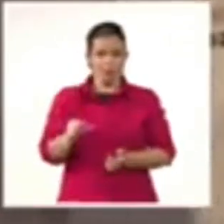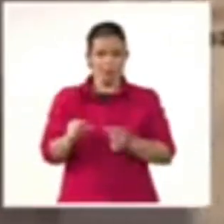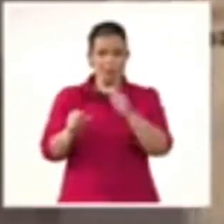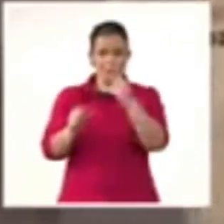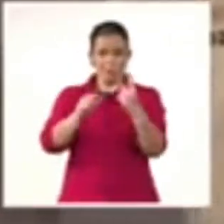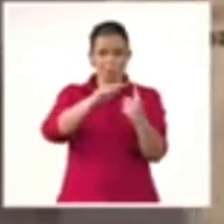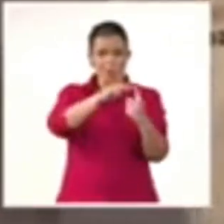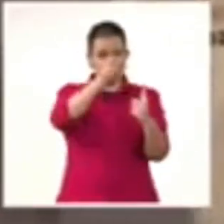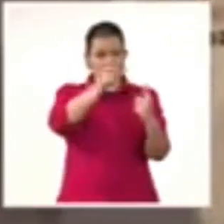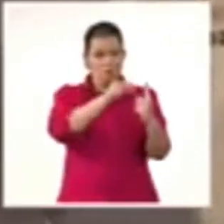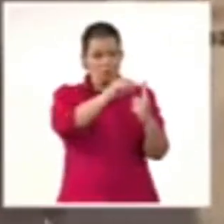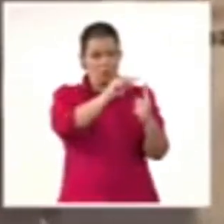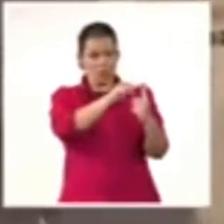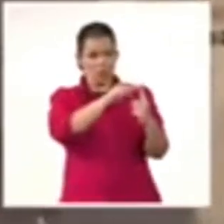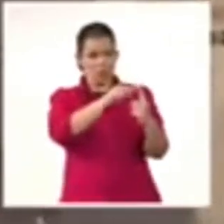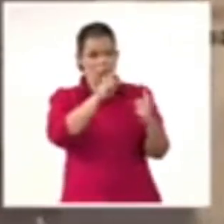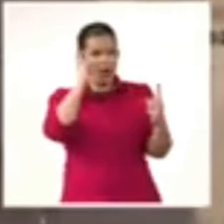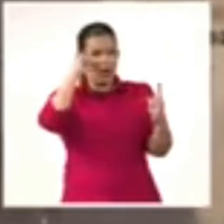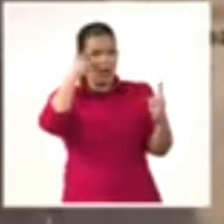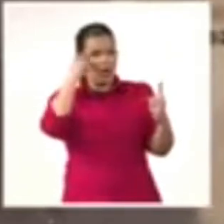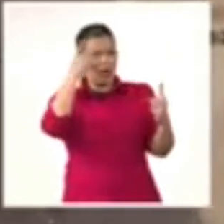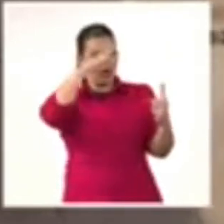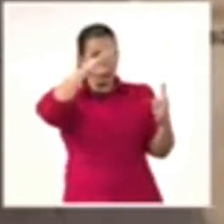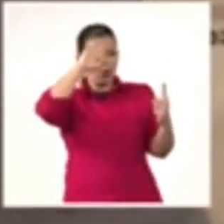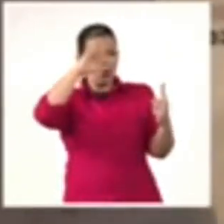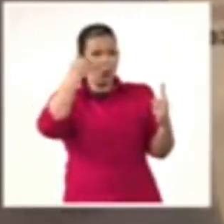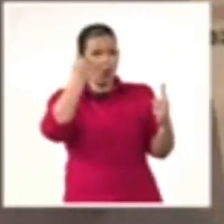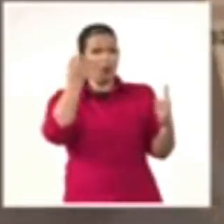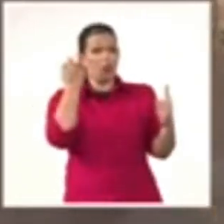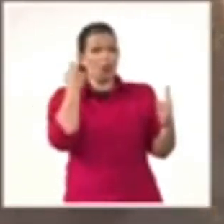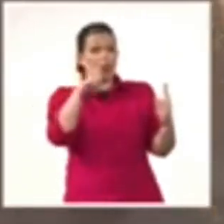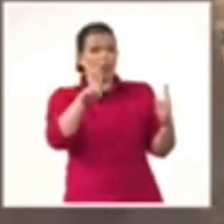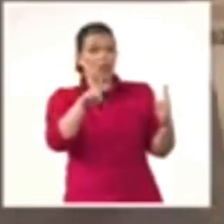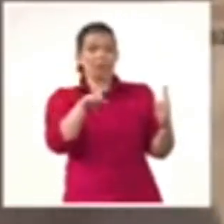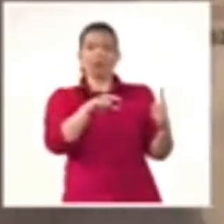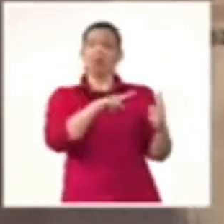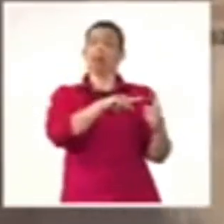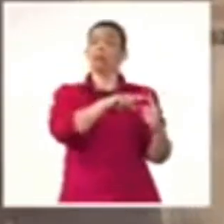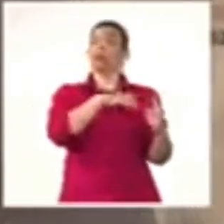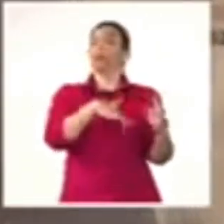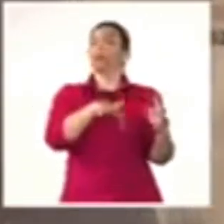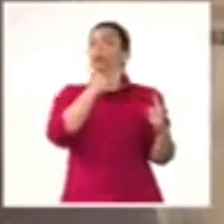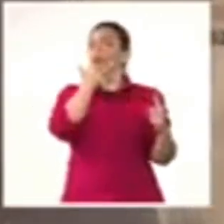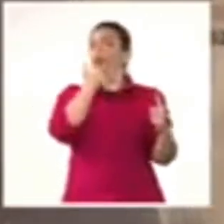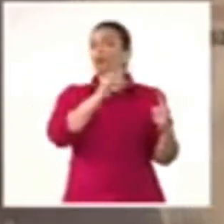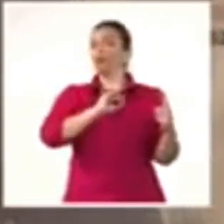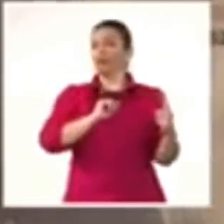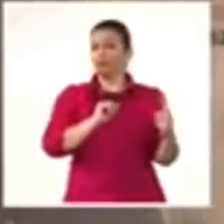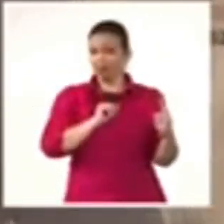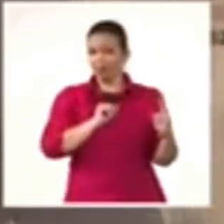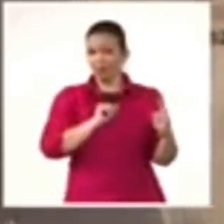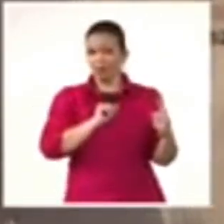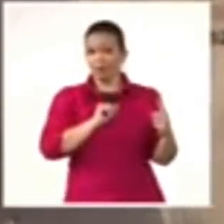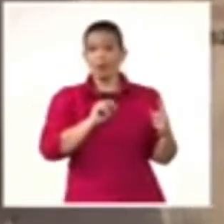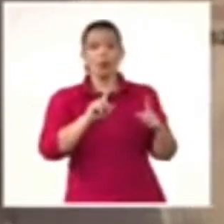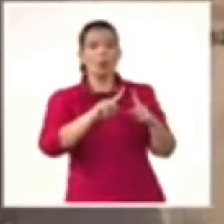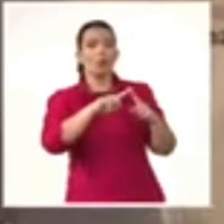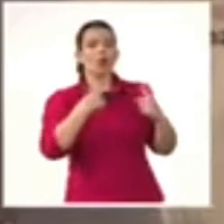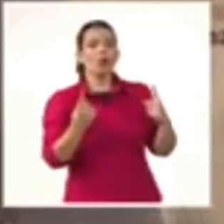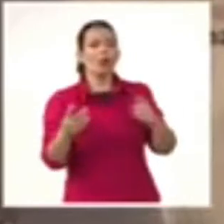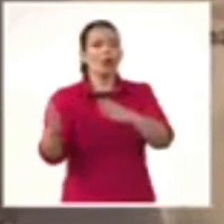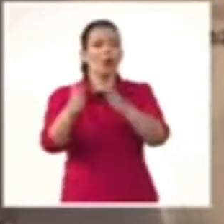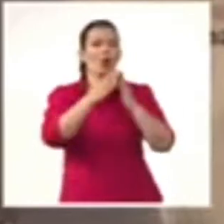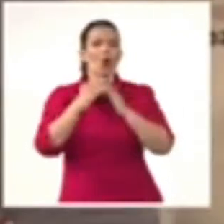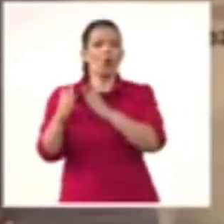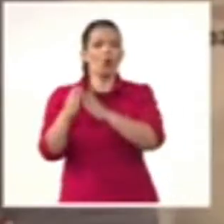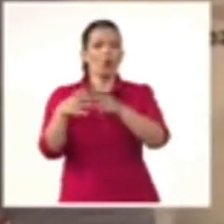a Cuba. Disfrutamos de relaciones amplias y activas con prácticamente toda la comunidad internacional.